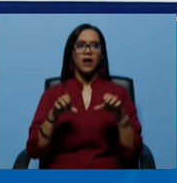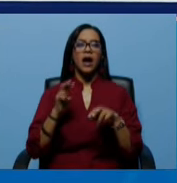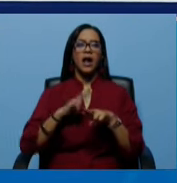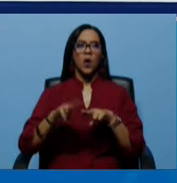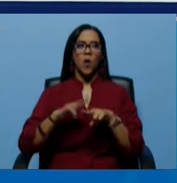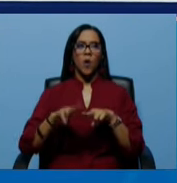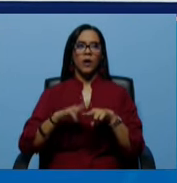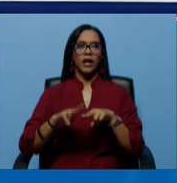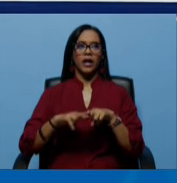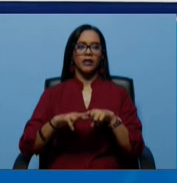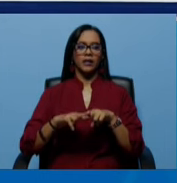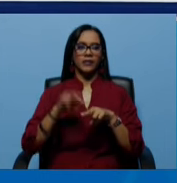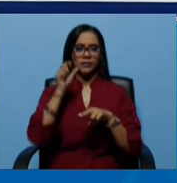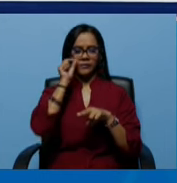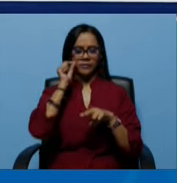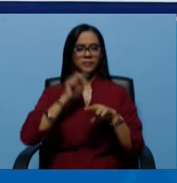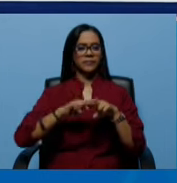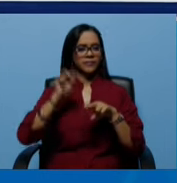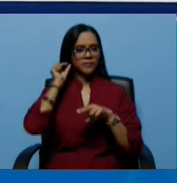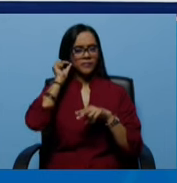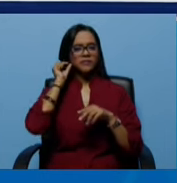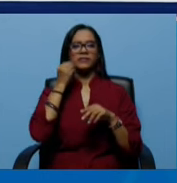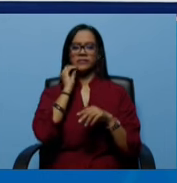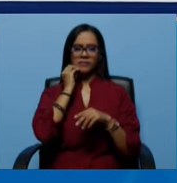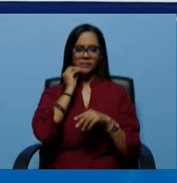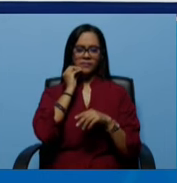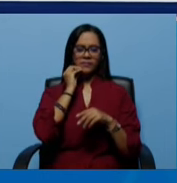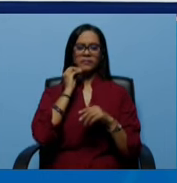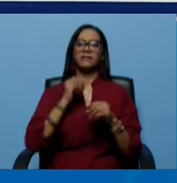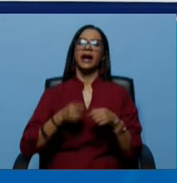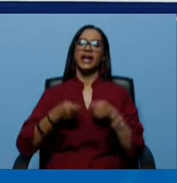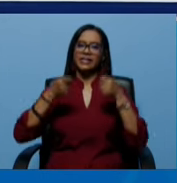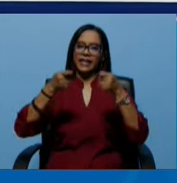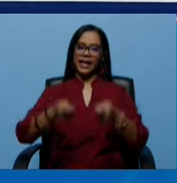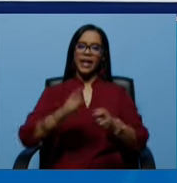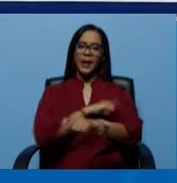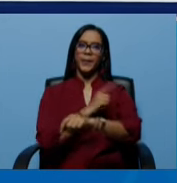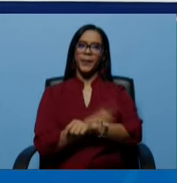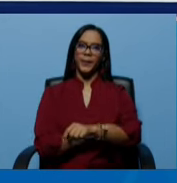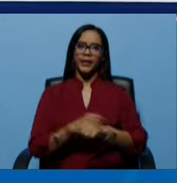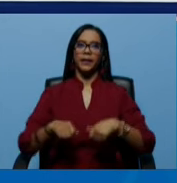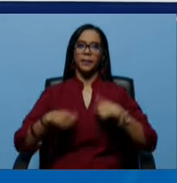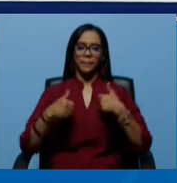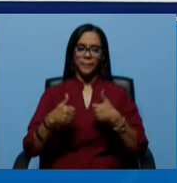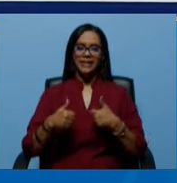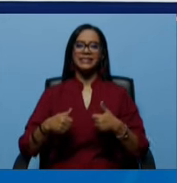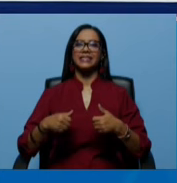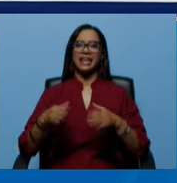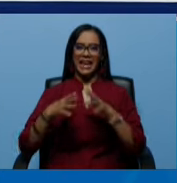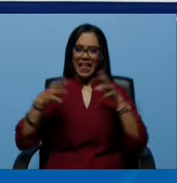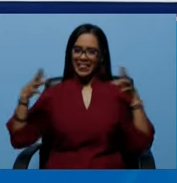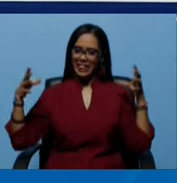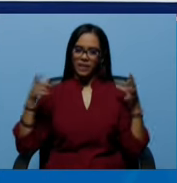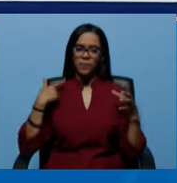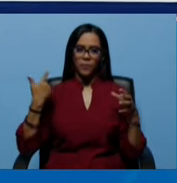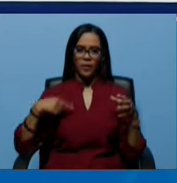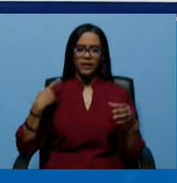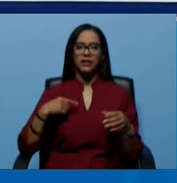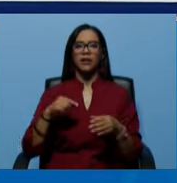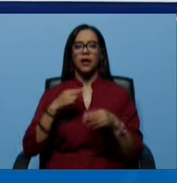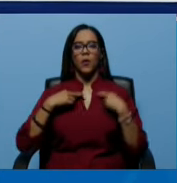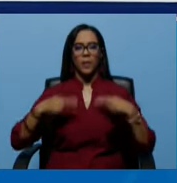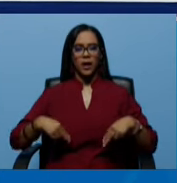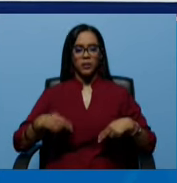niños, a las niñas, a la juventud, para entregarle el poder más grande que pueda tener un ser humano. No es el